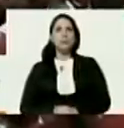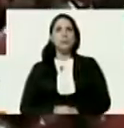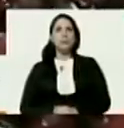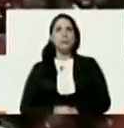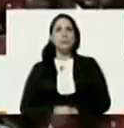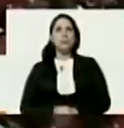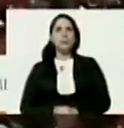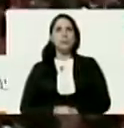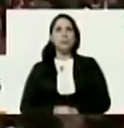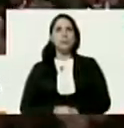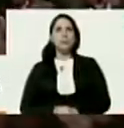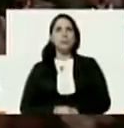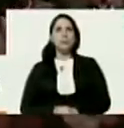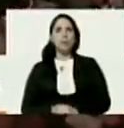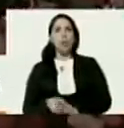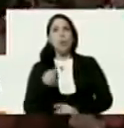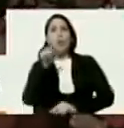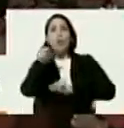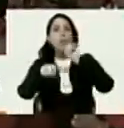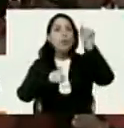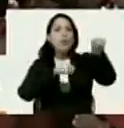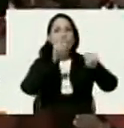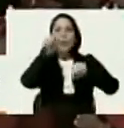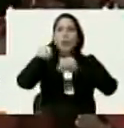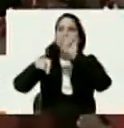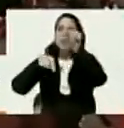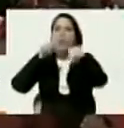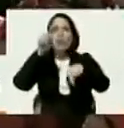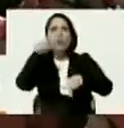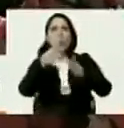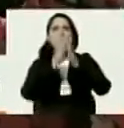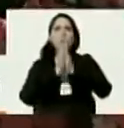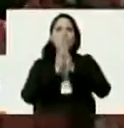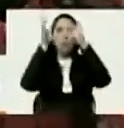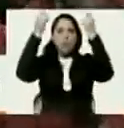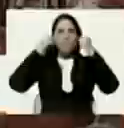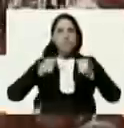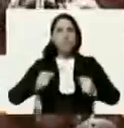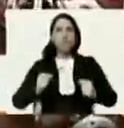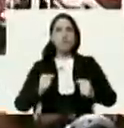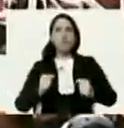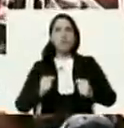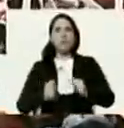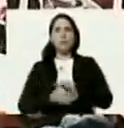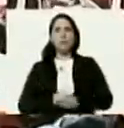Es contigo, Ramón. Es contigo, Ramón, baja la pancarta.